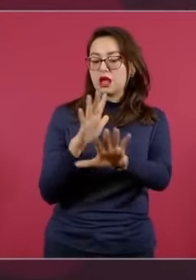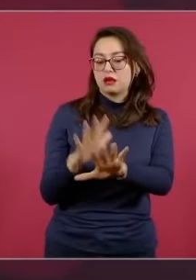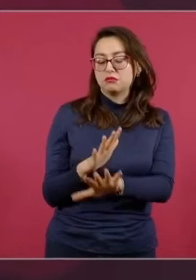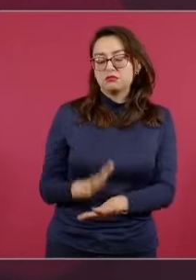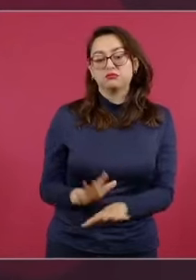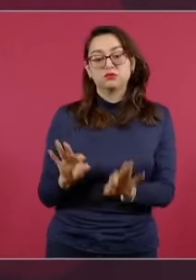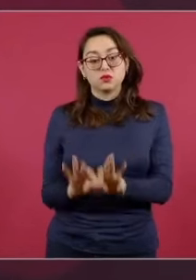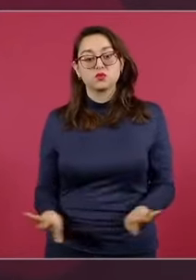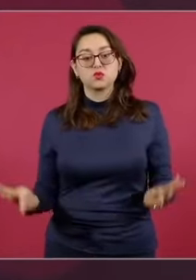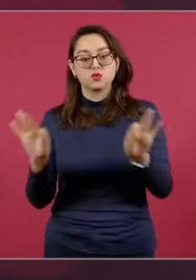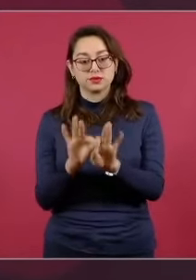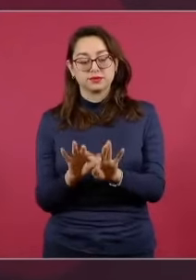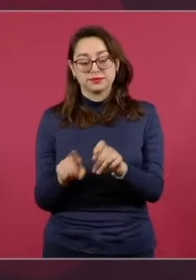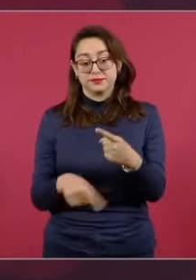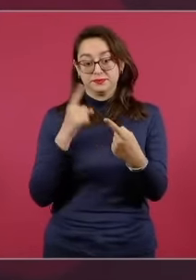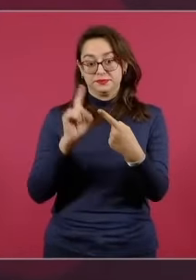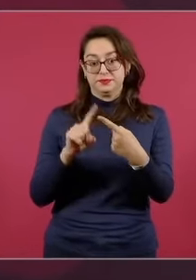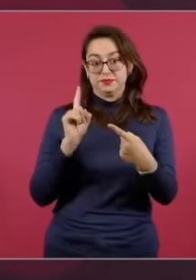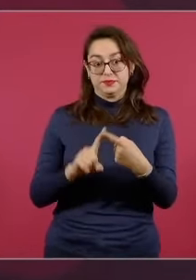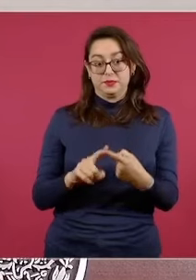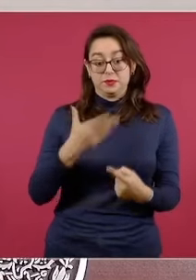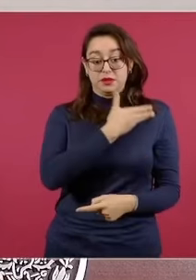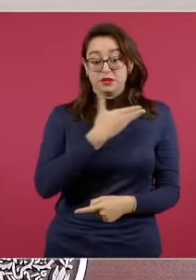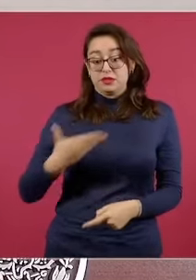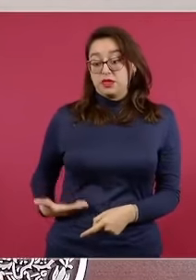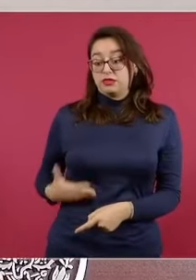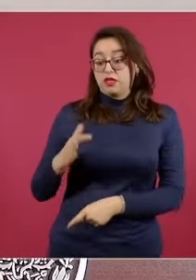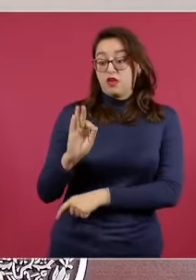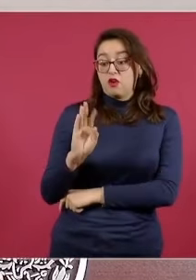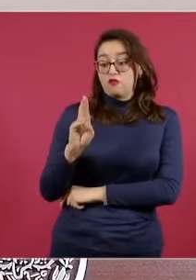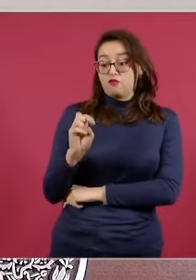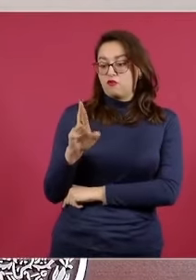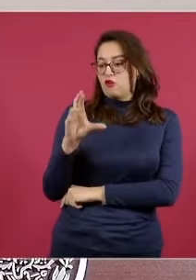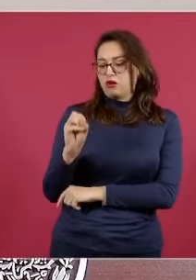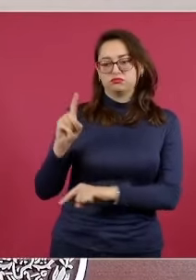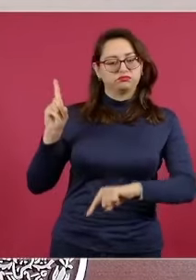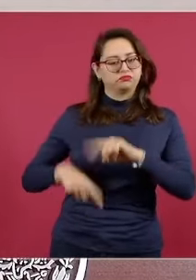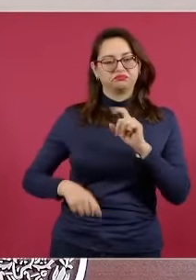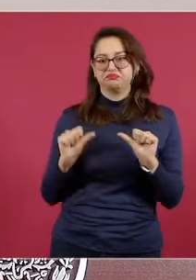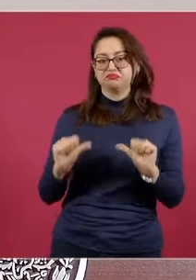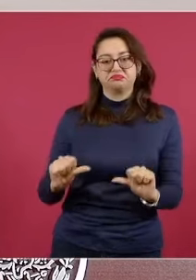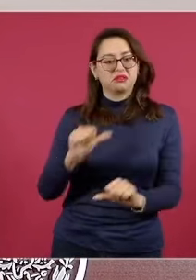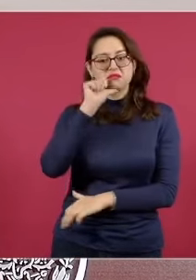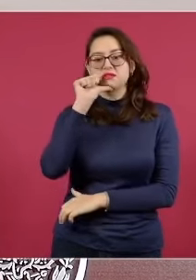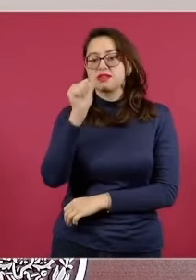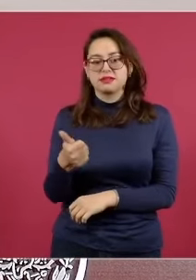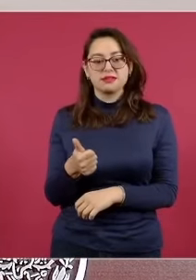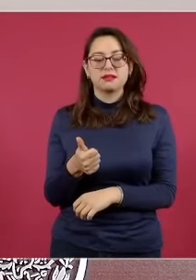el presidente pueda ser juzgado por cualquier delito, que no tenga fuero,